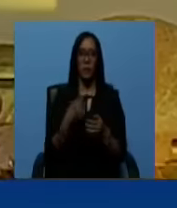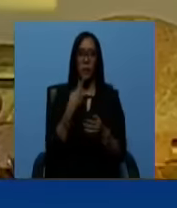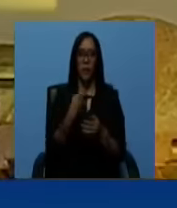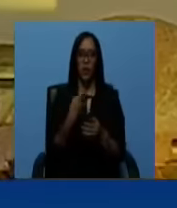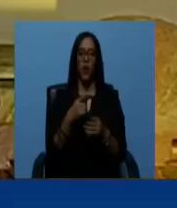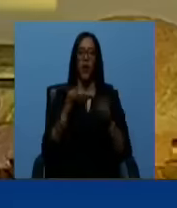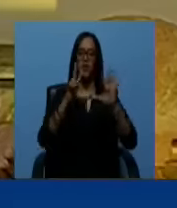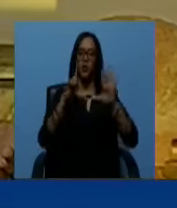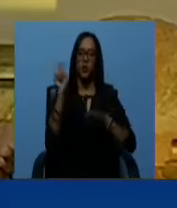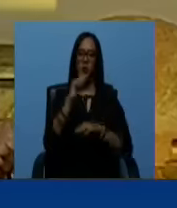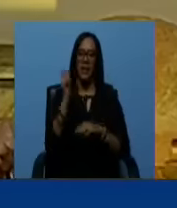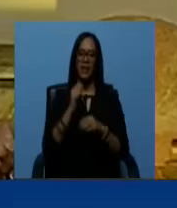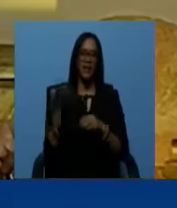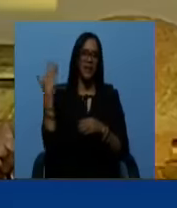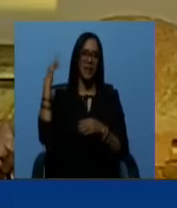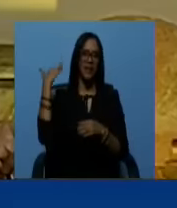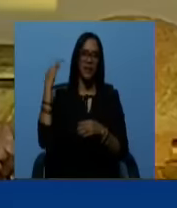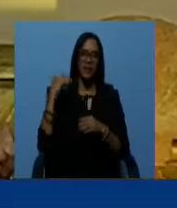atrás.